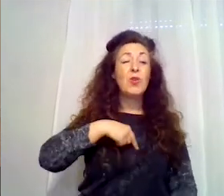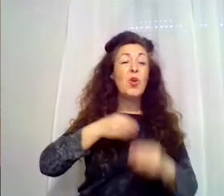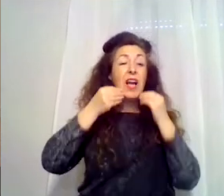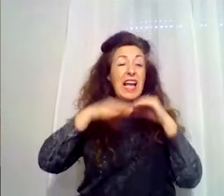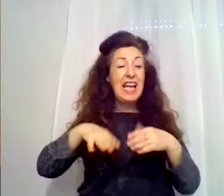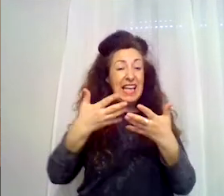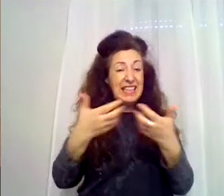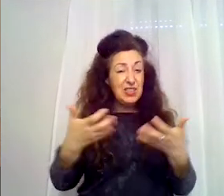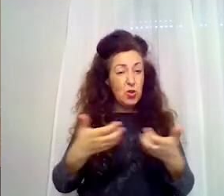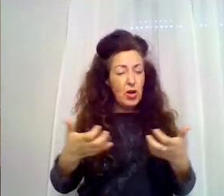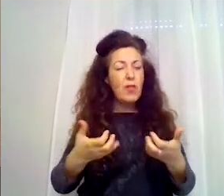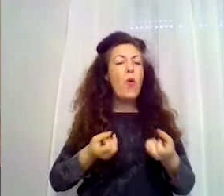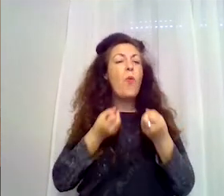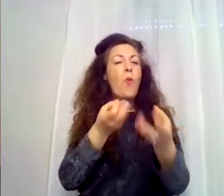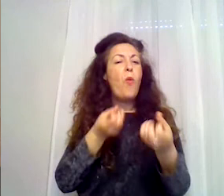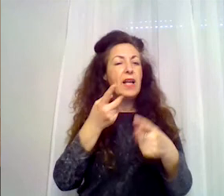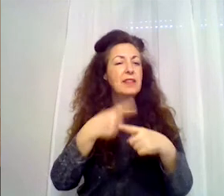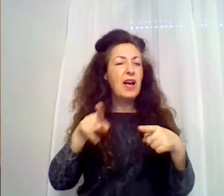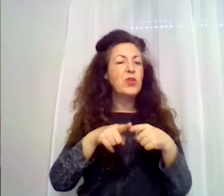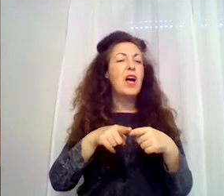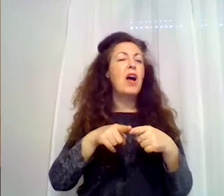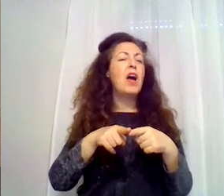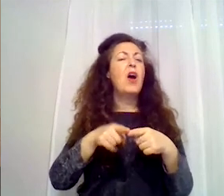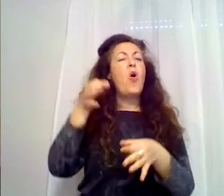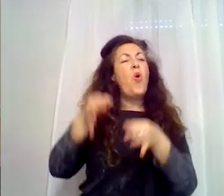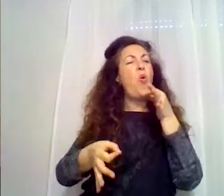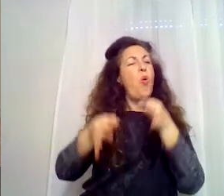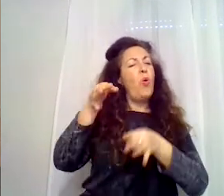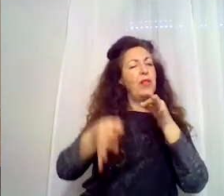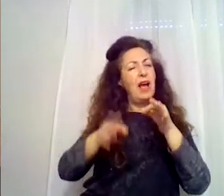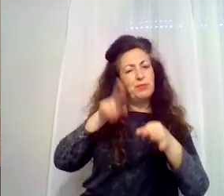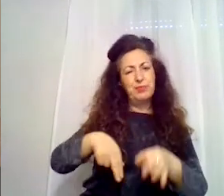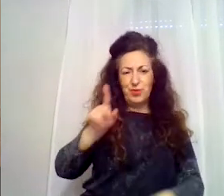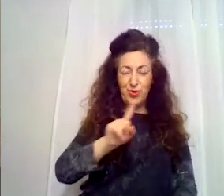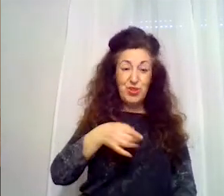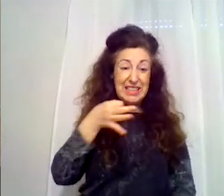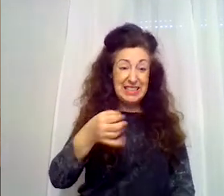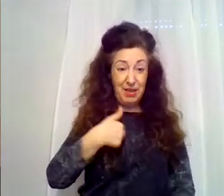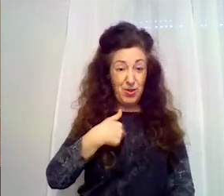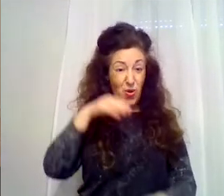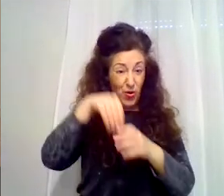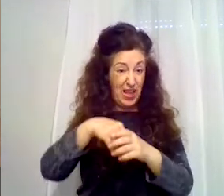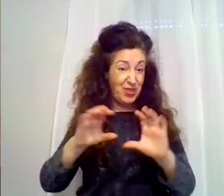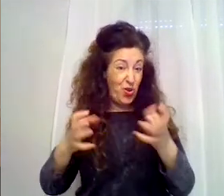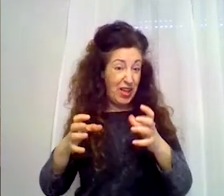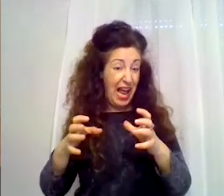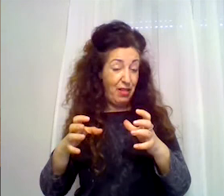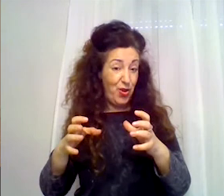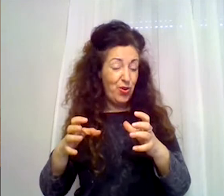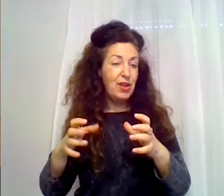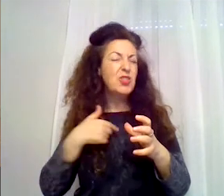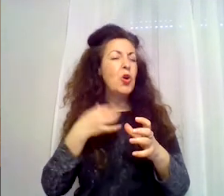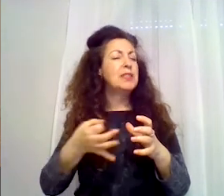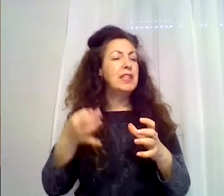en el sentido Eso es. que creo que usted está tomando. Incluso Yo he creo puesto que el caso de la hablaba reina, eso. que era una mujer y